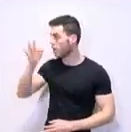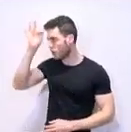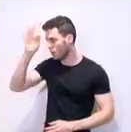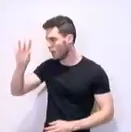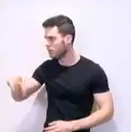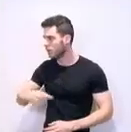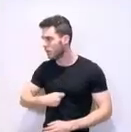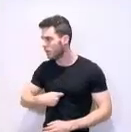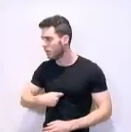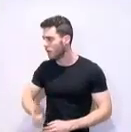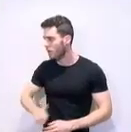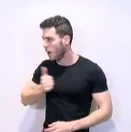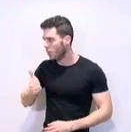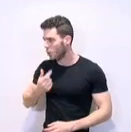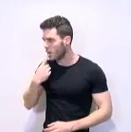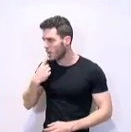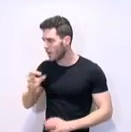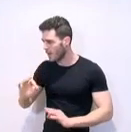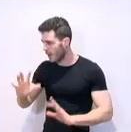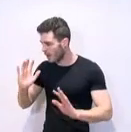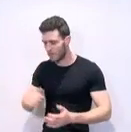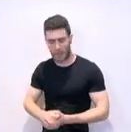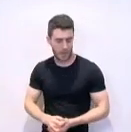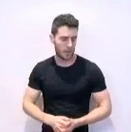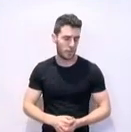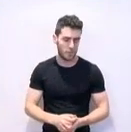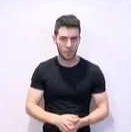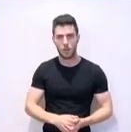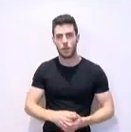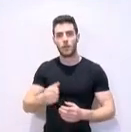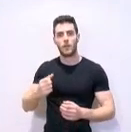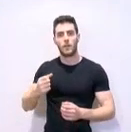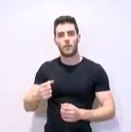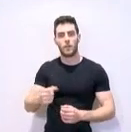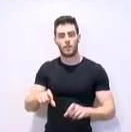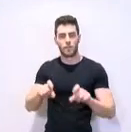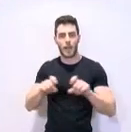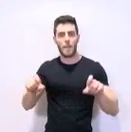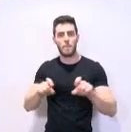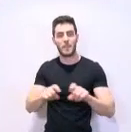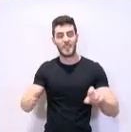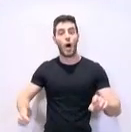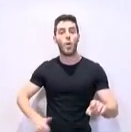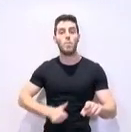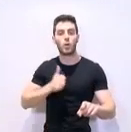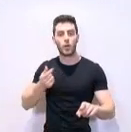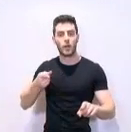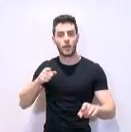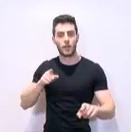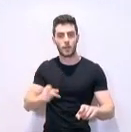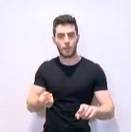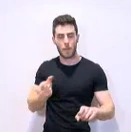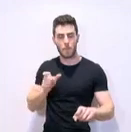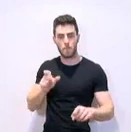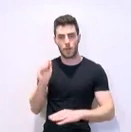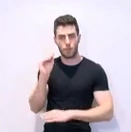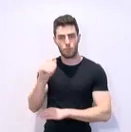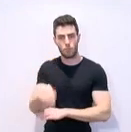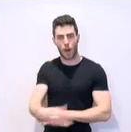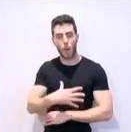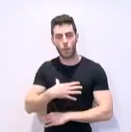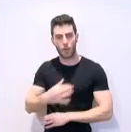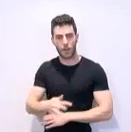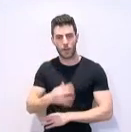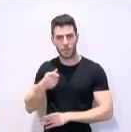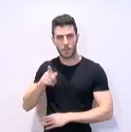llama oportunistas a algunas firmas. El comportamiento oportunista de las empresas también podría retrasar la caída de la inflación subyacente. De hecho,